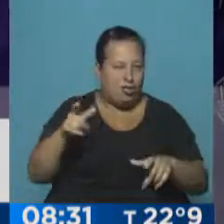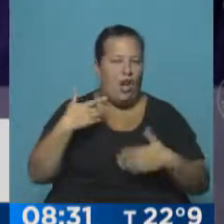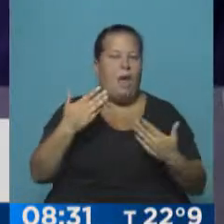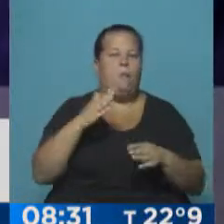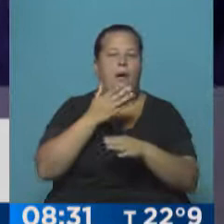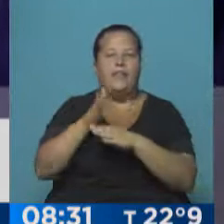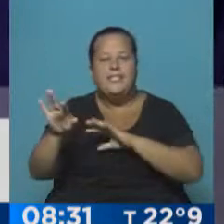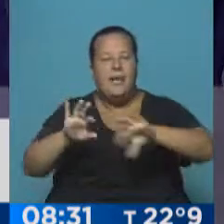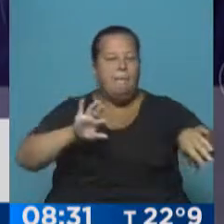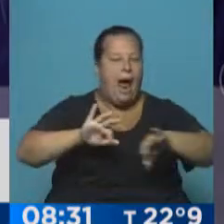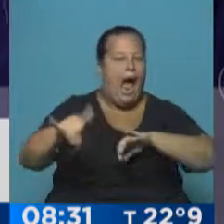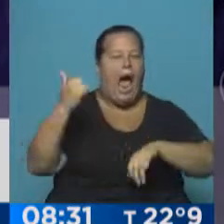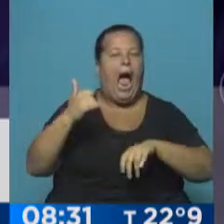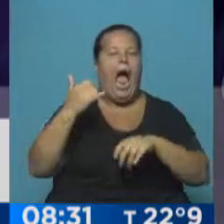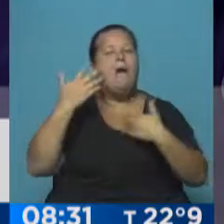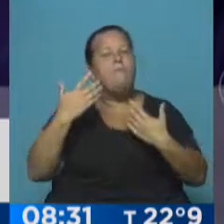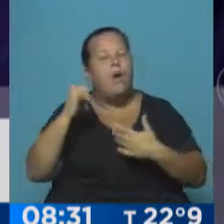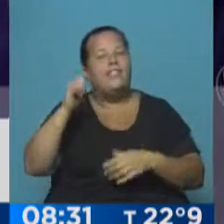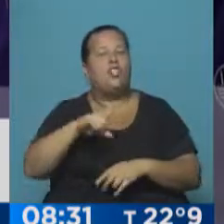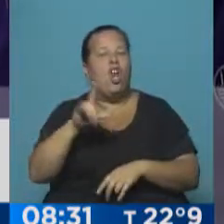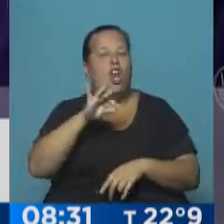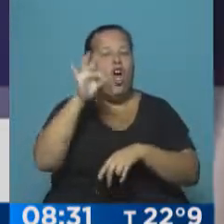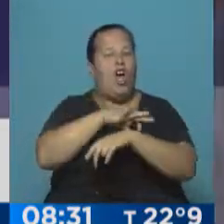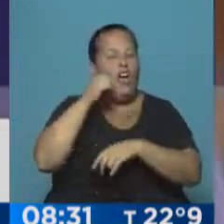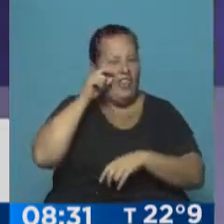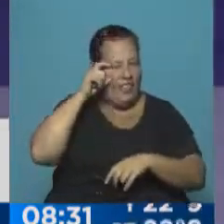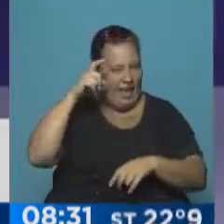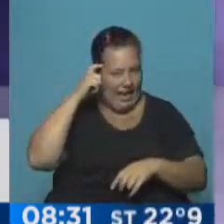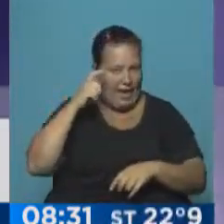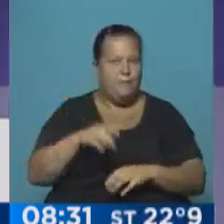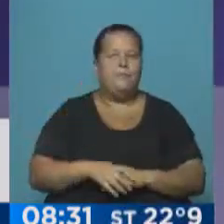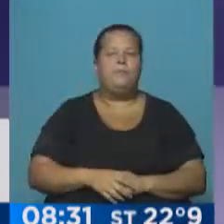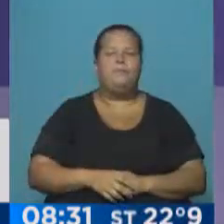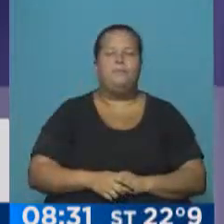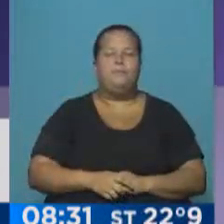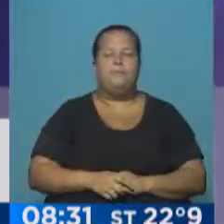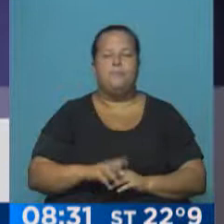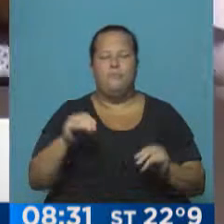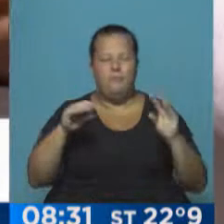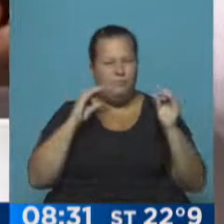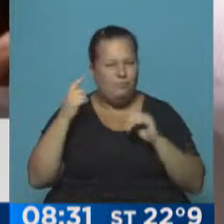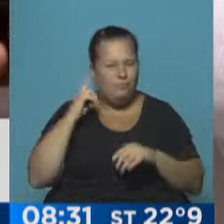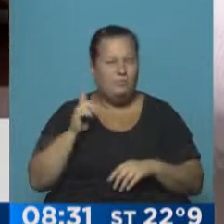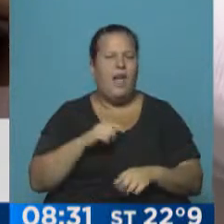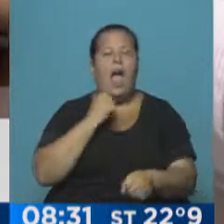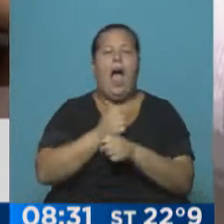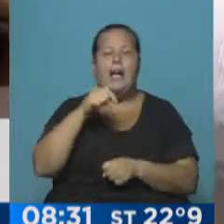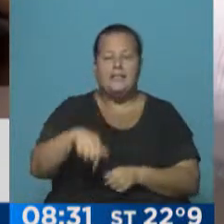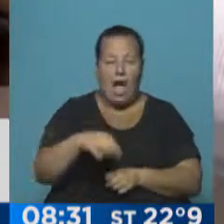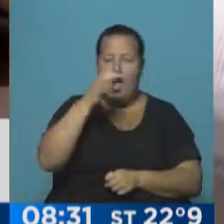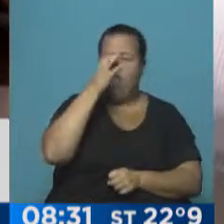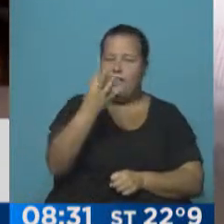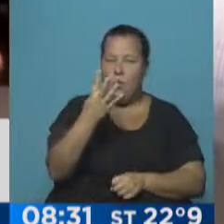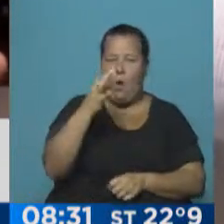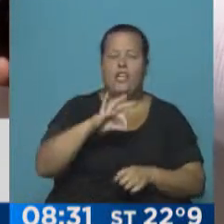poder separar los pacientes que tengan probabilidad o no de tener un dengue. Ministra, ¿podemos casos hay hasta el día de hoy? Al día de hoy hay